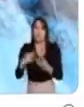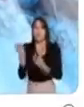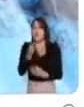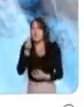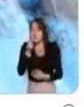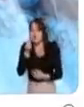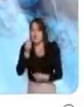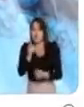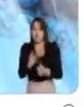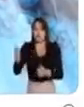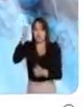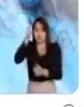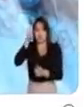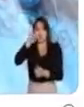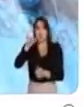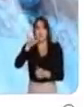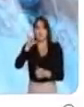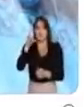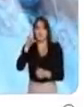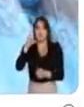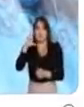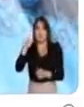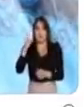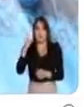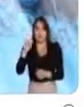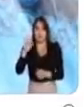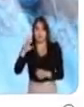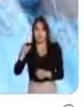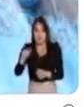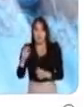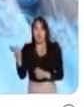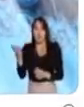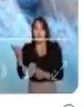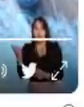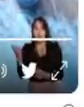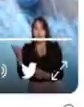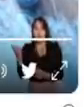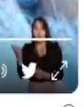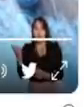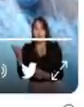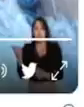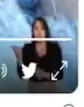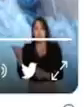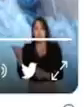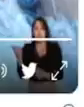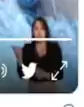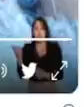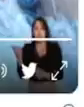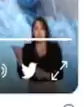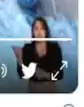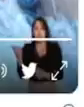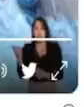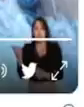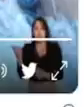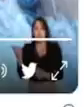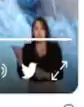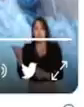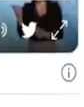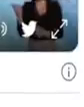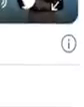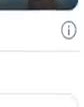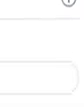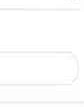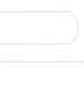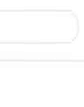empresas multinacionales grupos paramilitares entre otros ahí está más actores dentro de